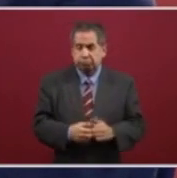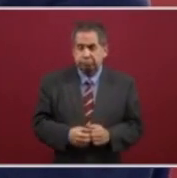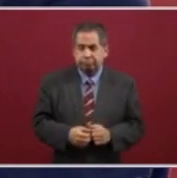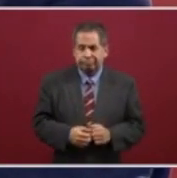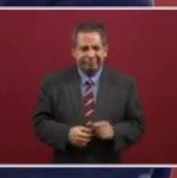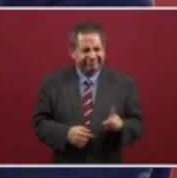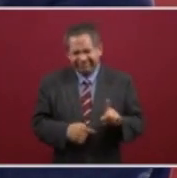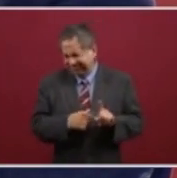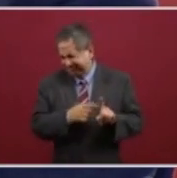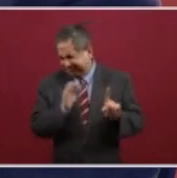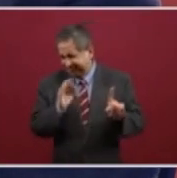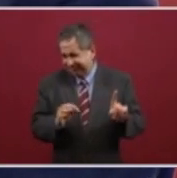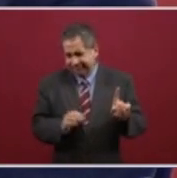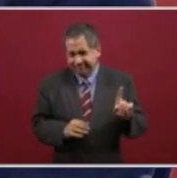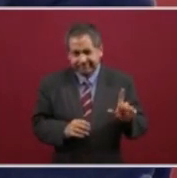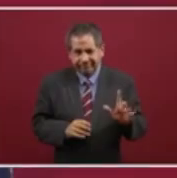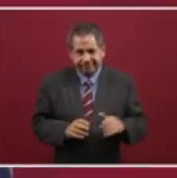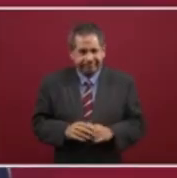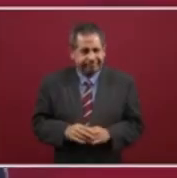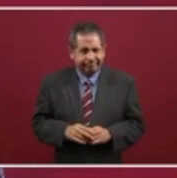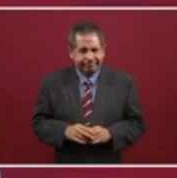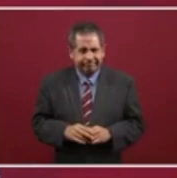casi